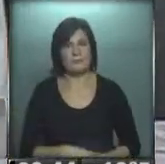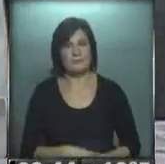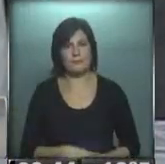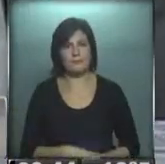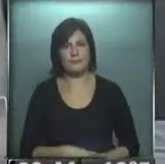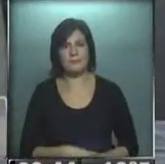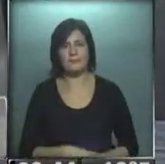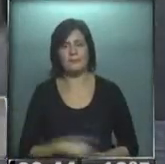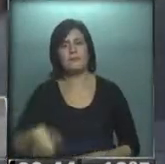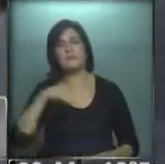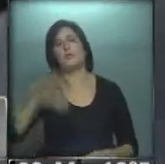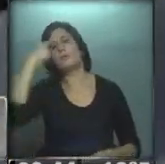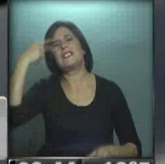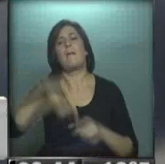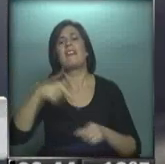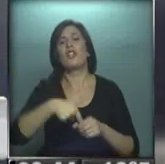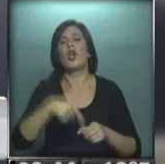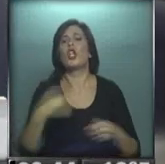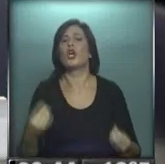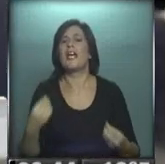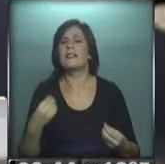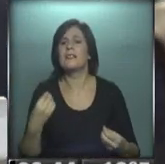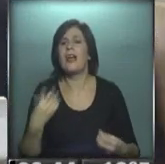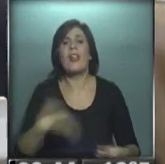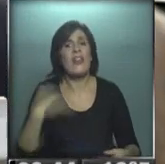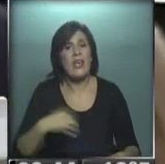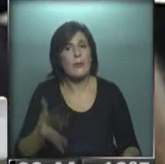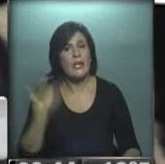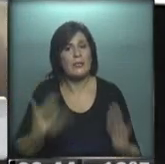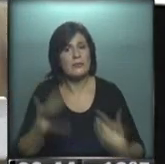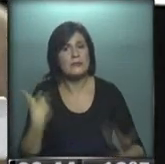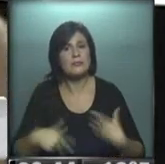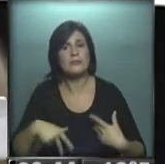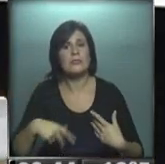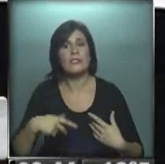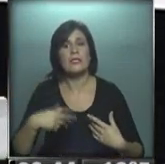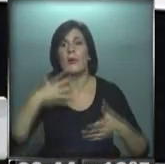Una cosa es pensar que el petróleo es un recurso a extraer y a exportar al exterior,